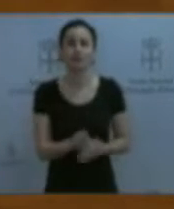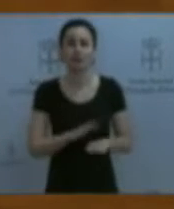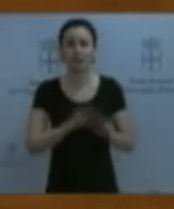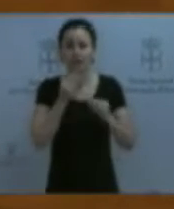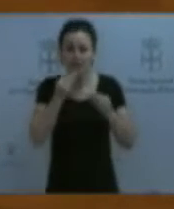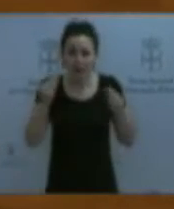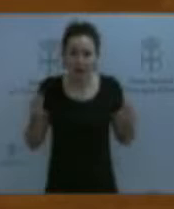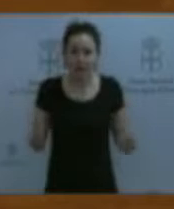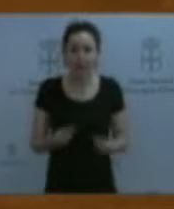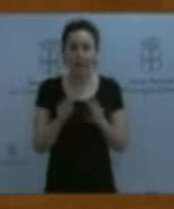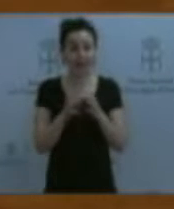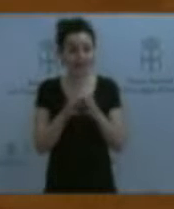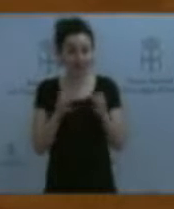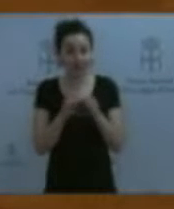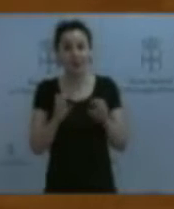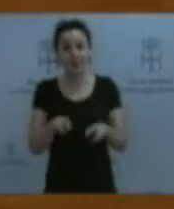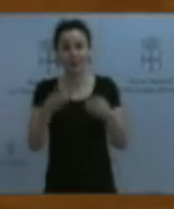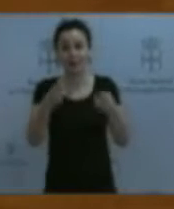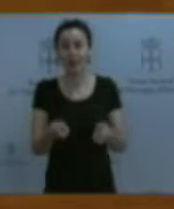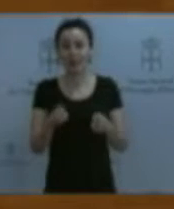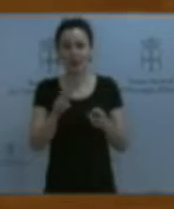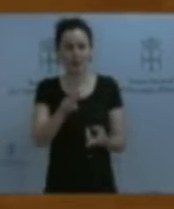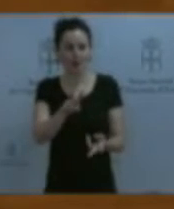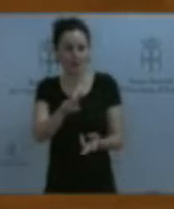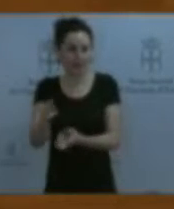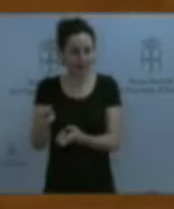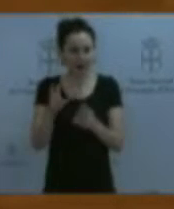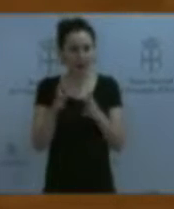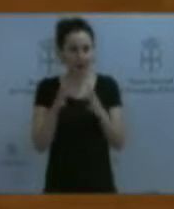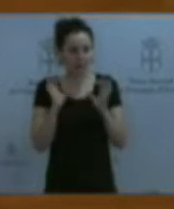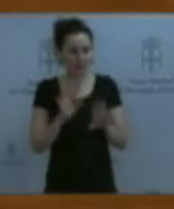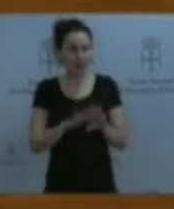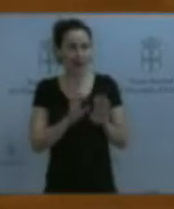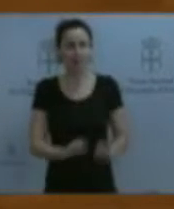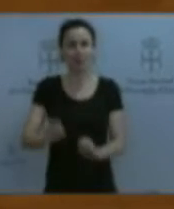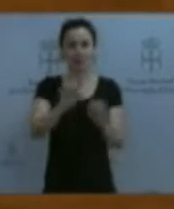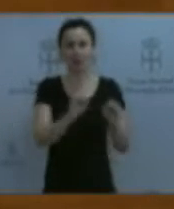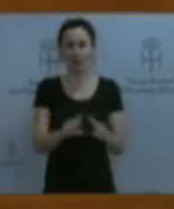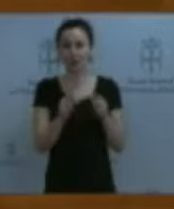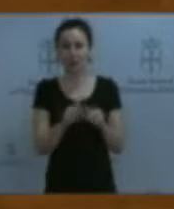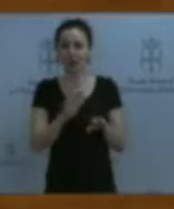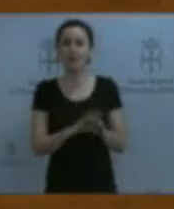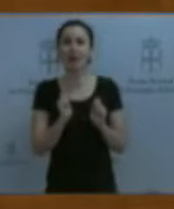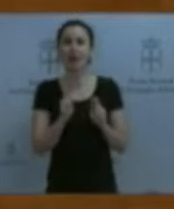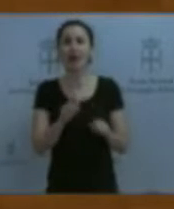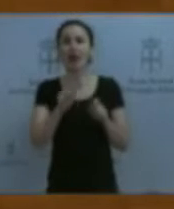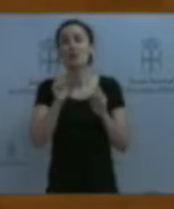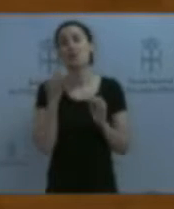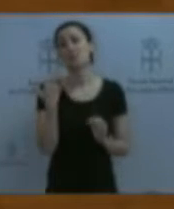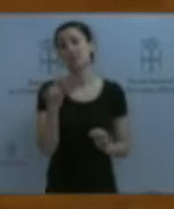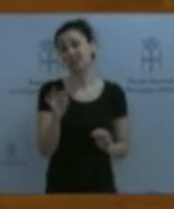modernización fiscal ambiciosa que protegiese a la mayoría social y que facilitase la contribución de quienes más se han beneficiado de la